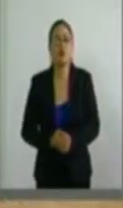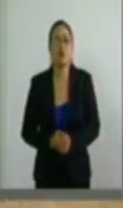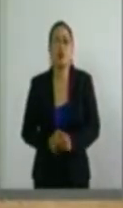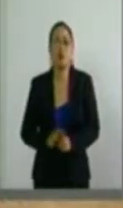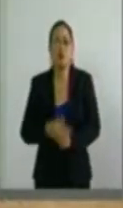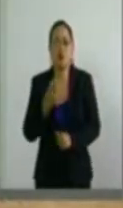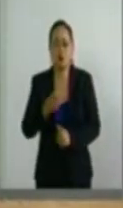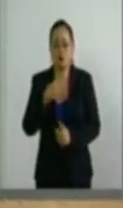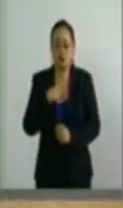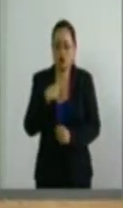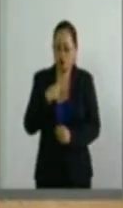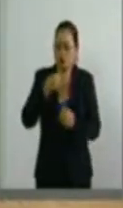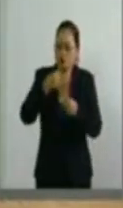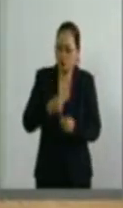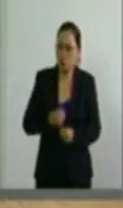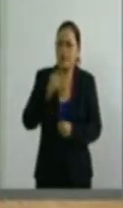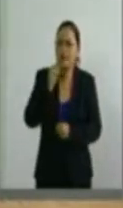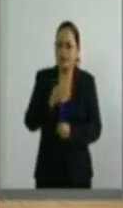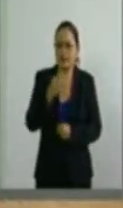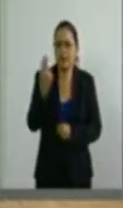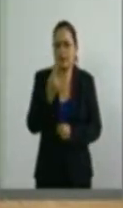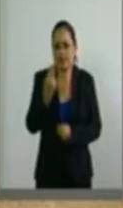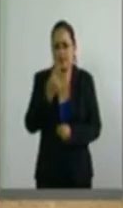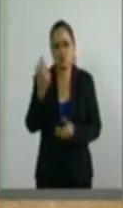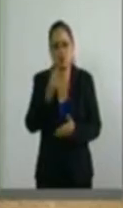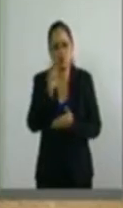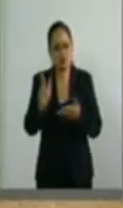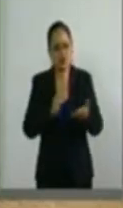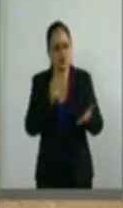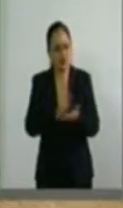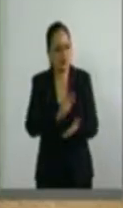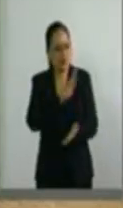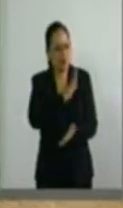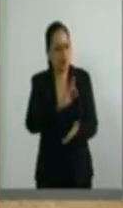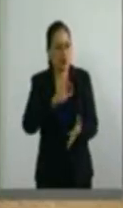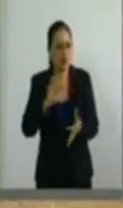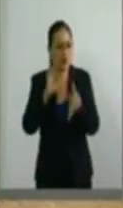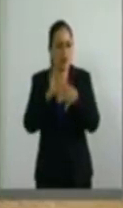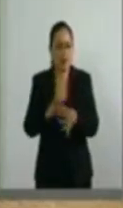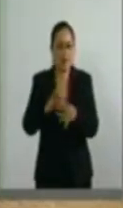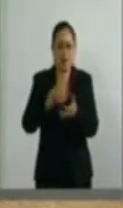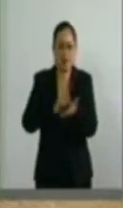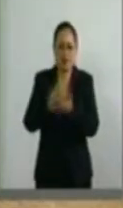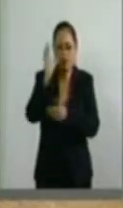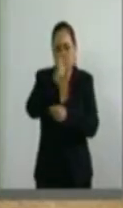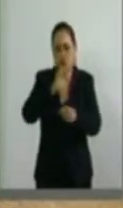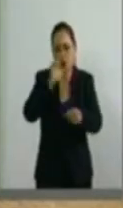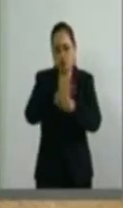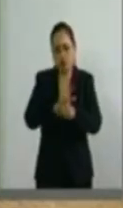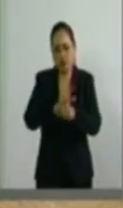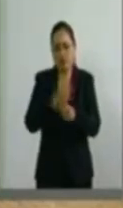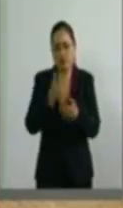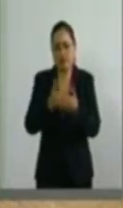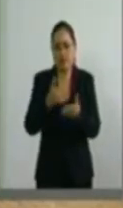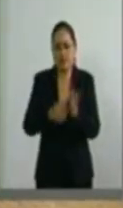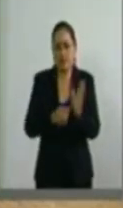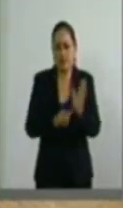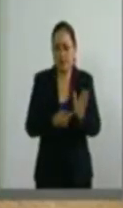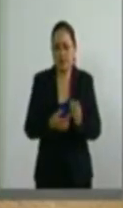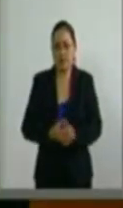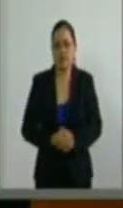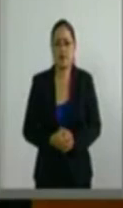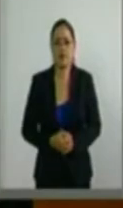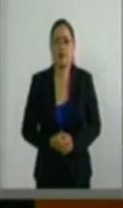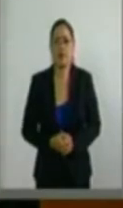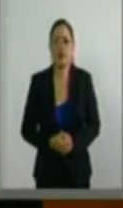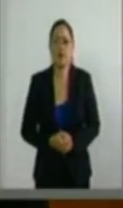yo sí estoy convencida, requerimos una ley que garantice los derechos culturales que esto da lugar.